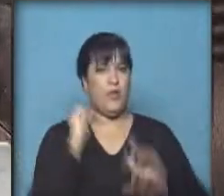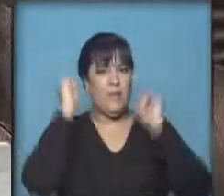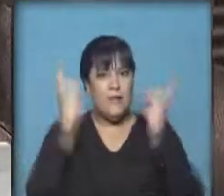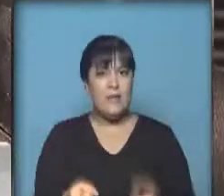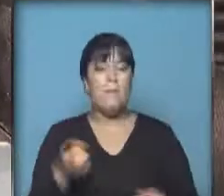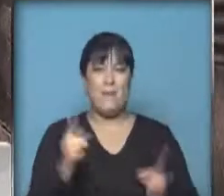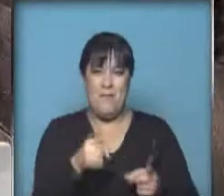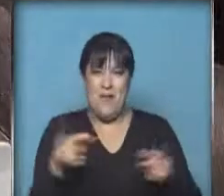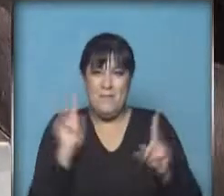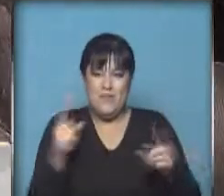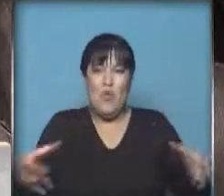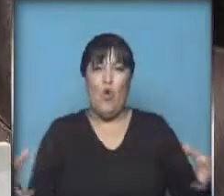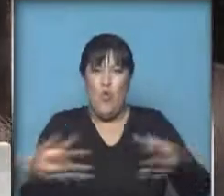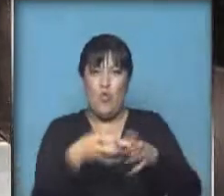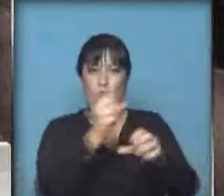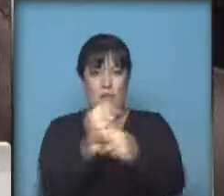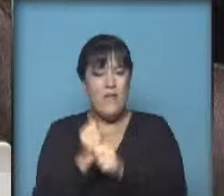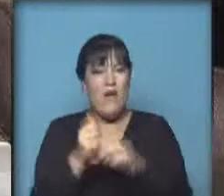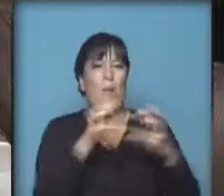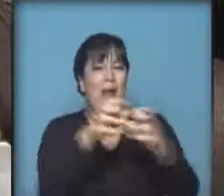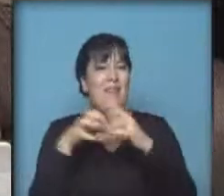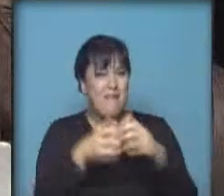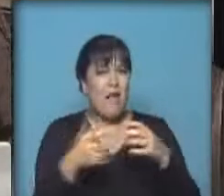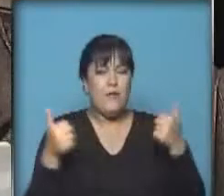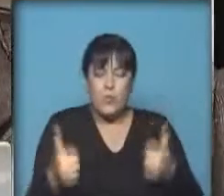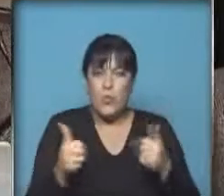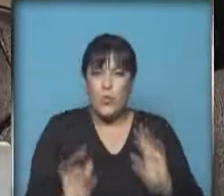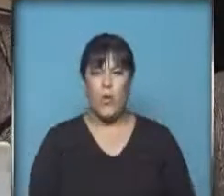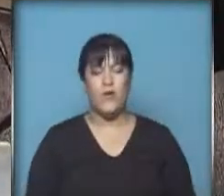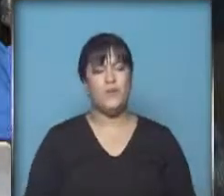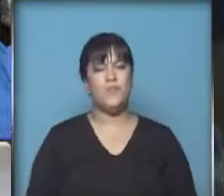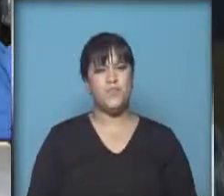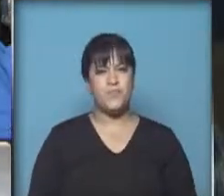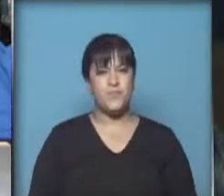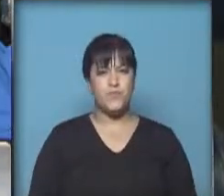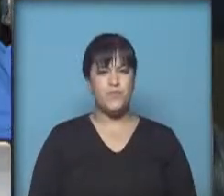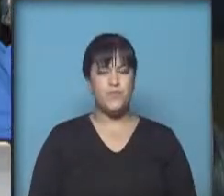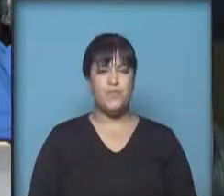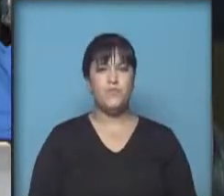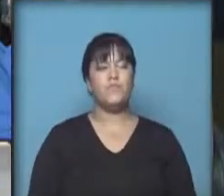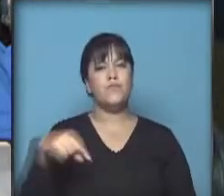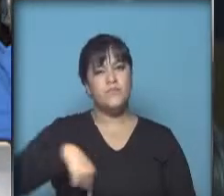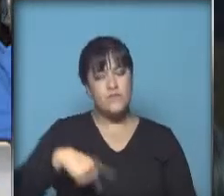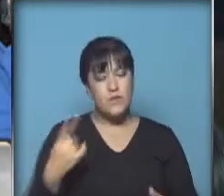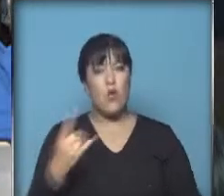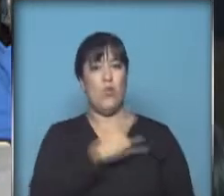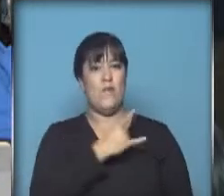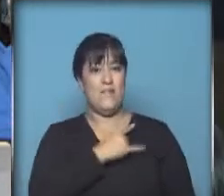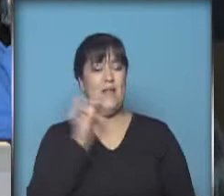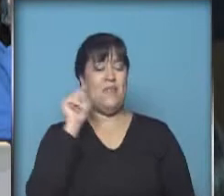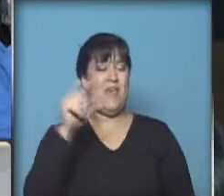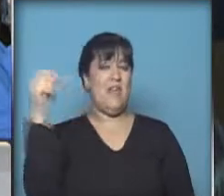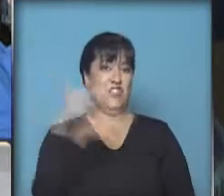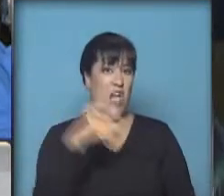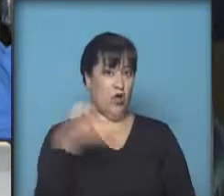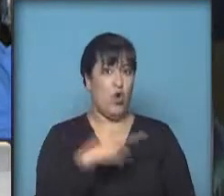tipo de debate intenso que hay que darse como sociedad. Esta vez fue la Universidad del Nordeste, pero